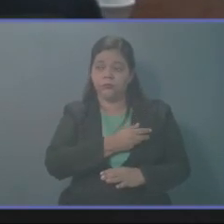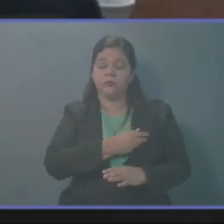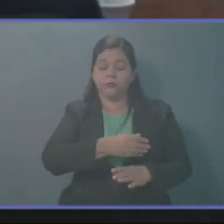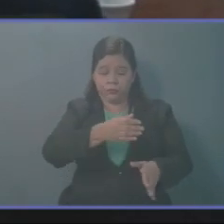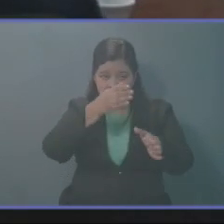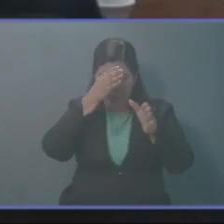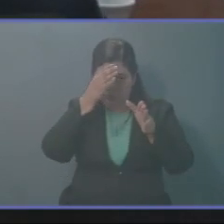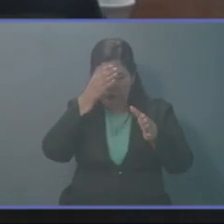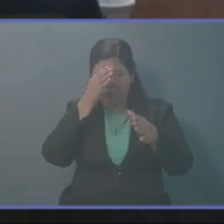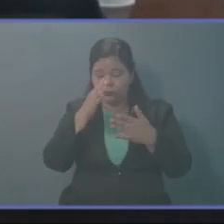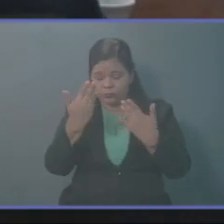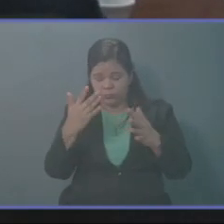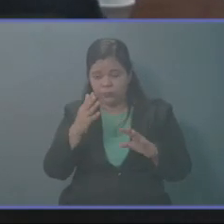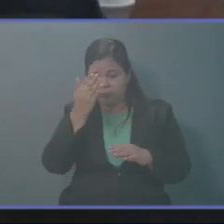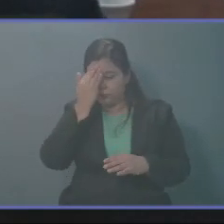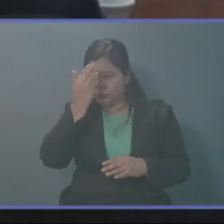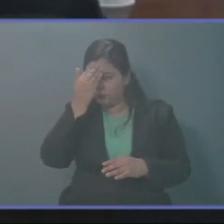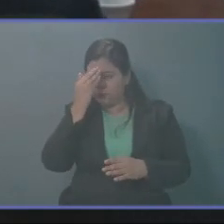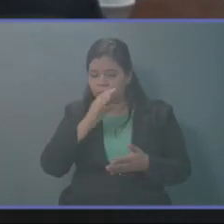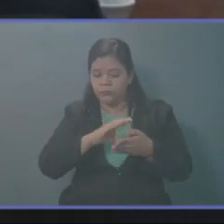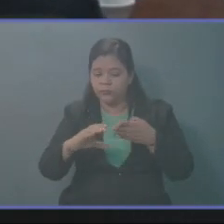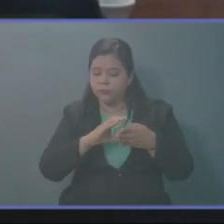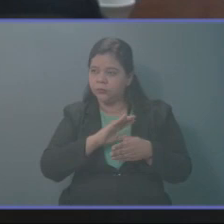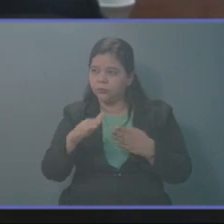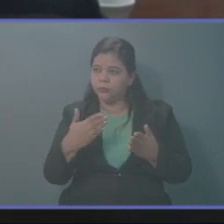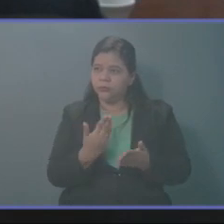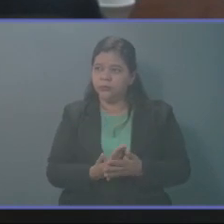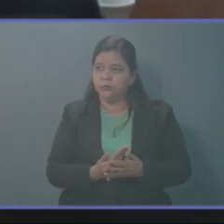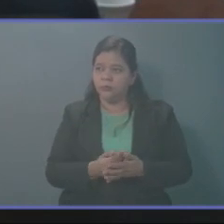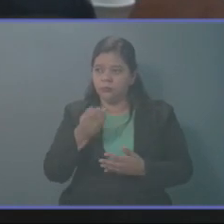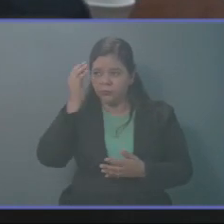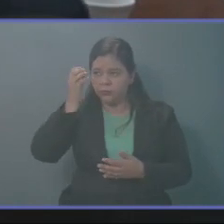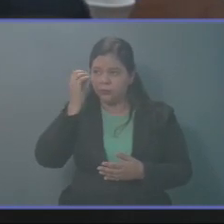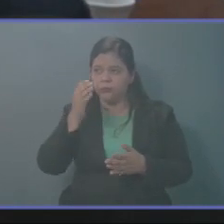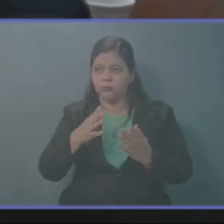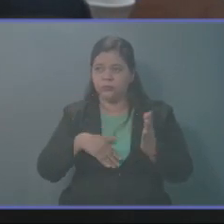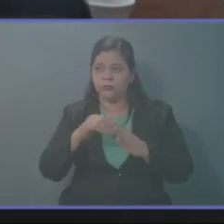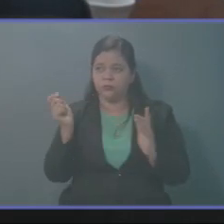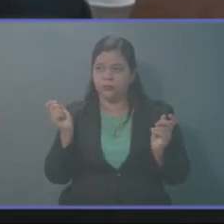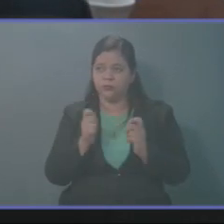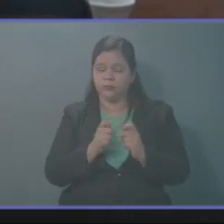poder vertir una opinión más certera.